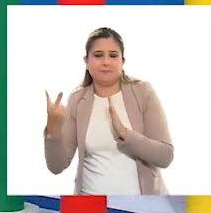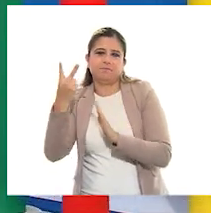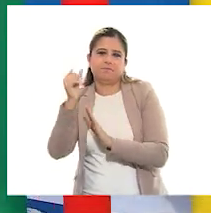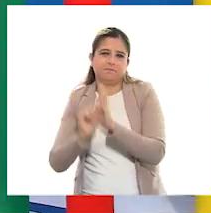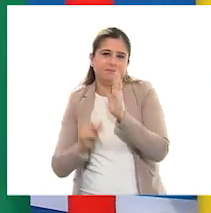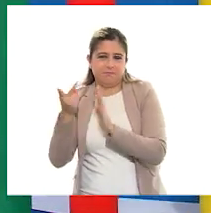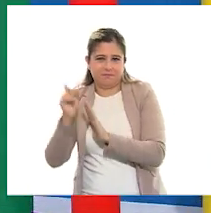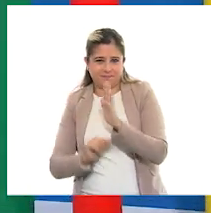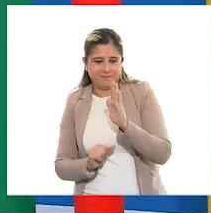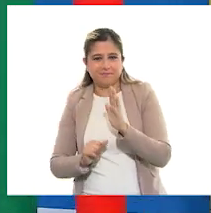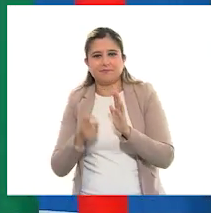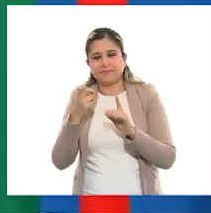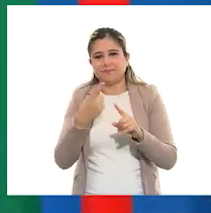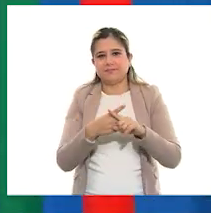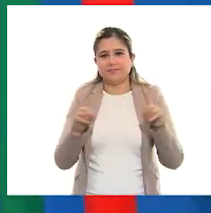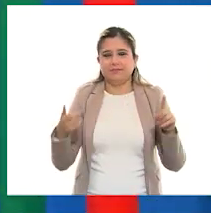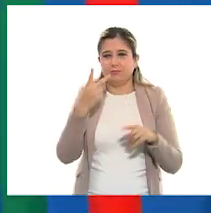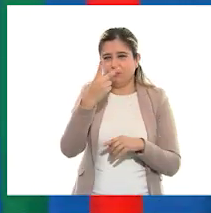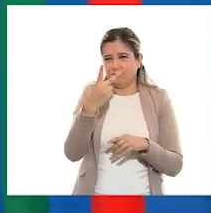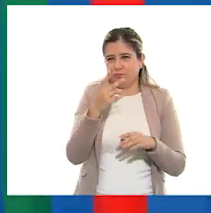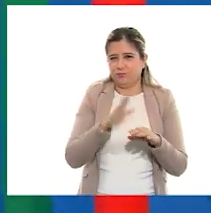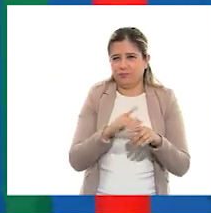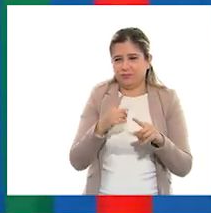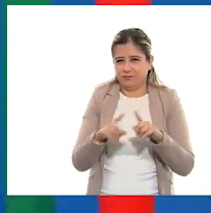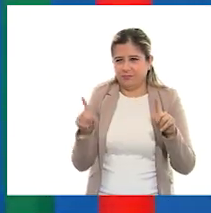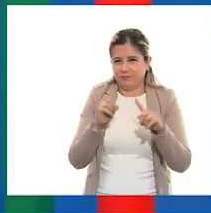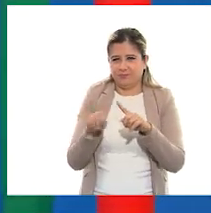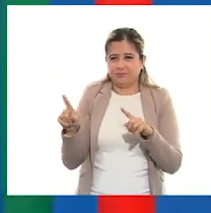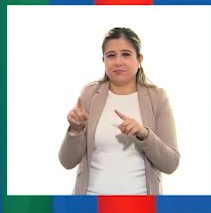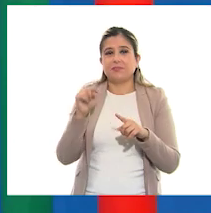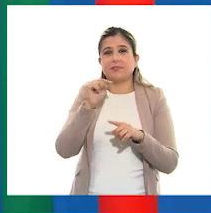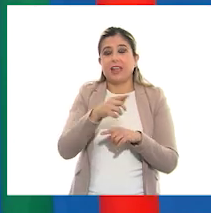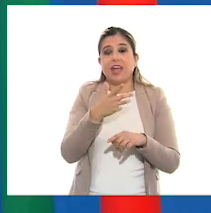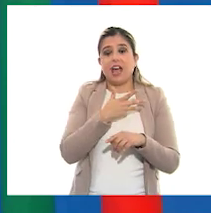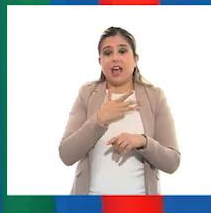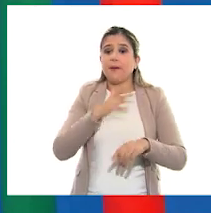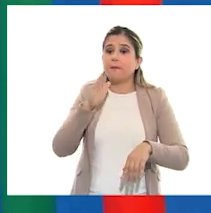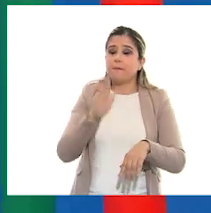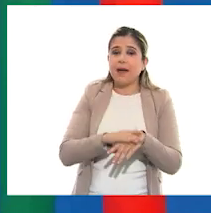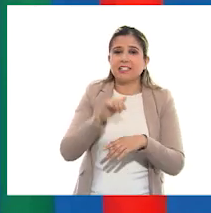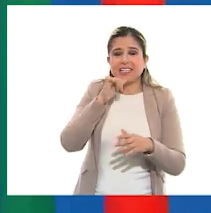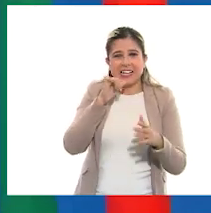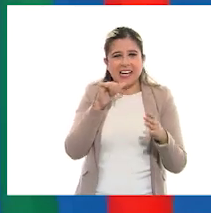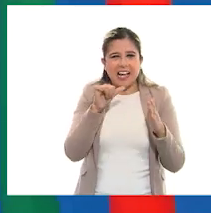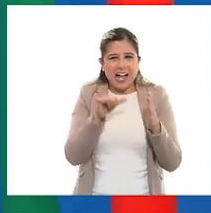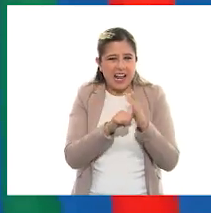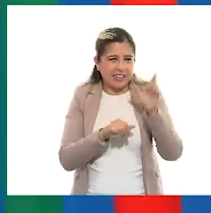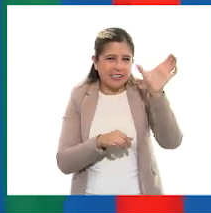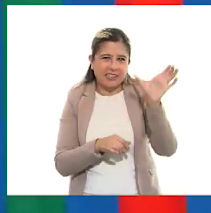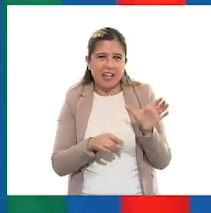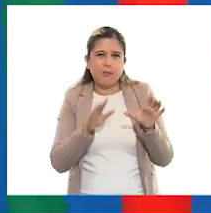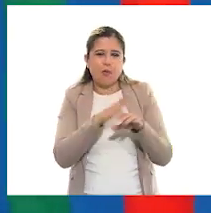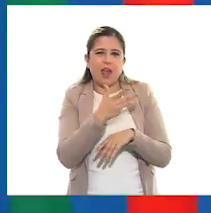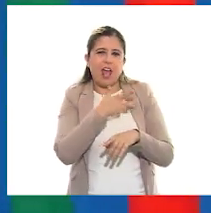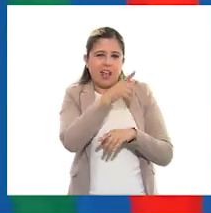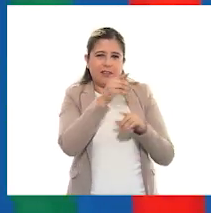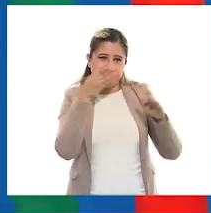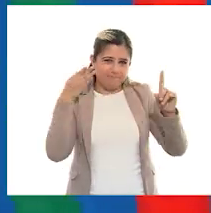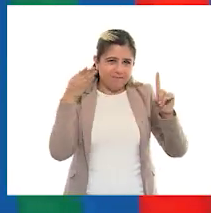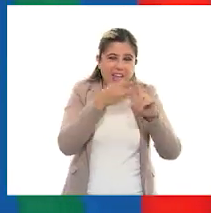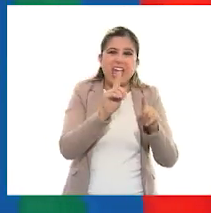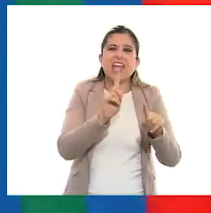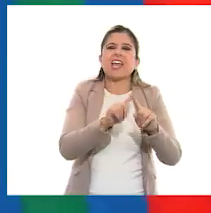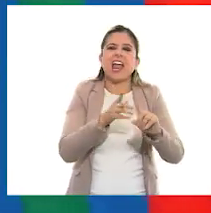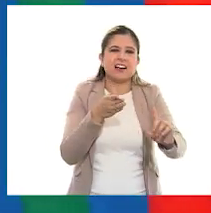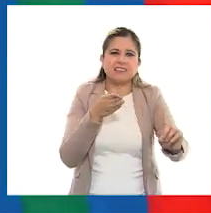Y noto dos diferencias más en cuanto al formato. Esta tiene más tipo de carta porque está el destinatario, que es en